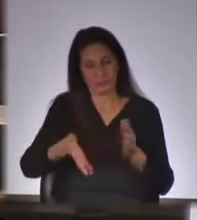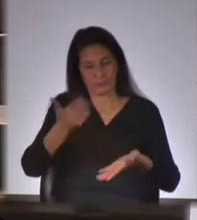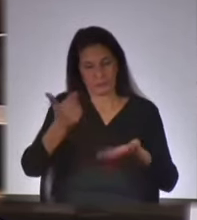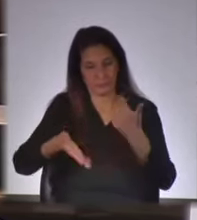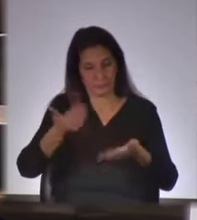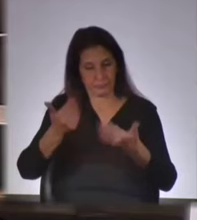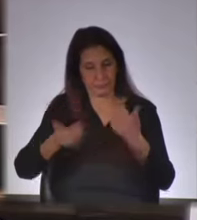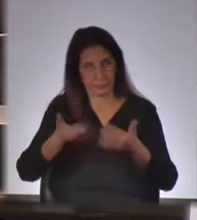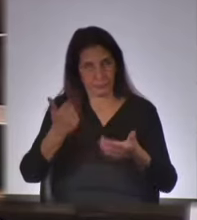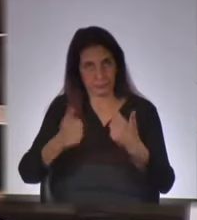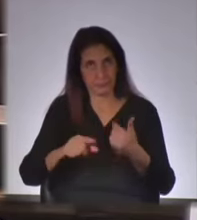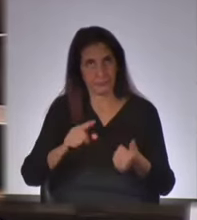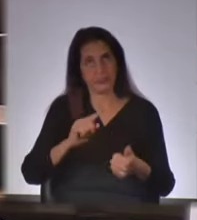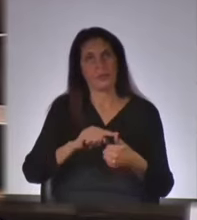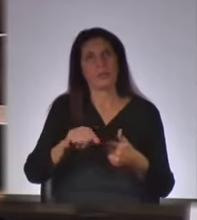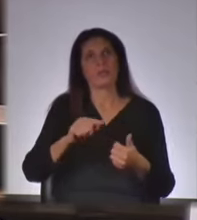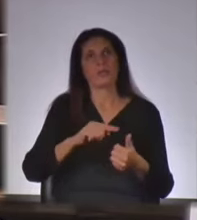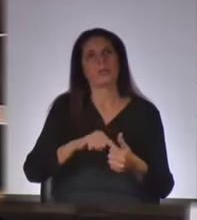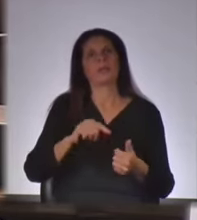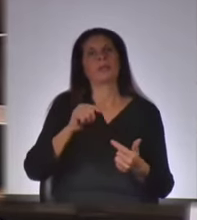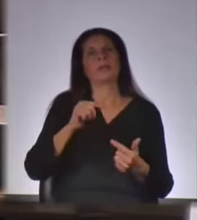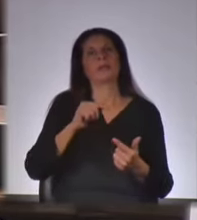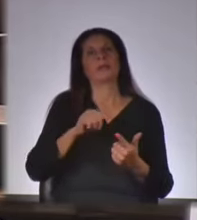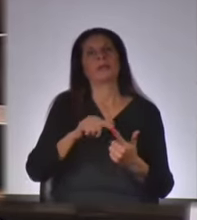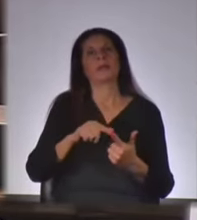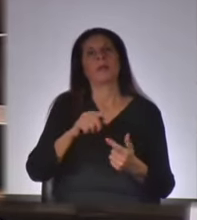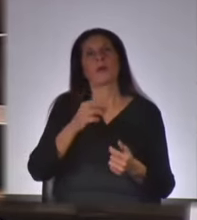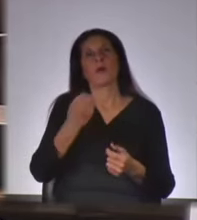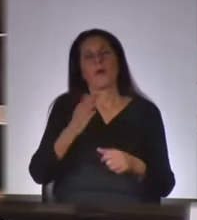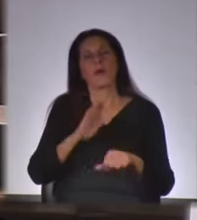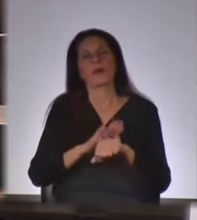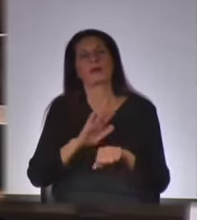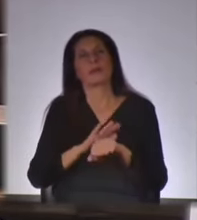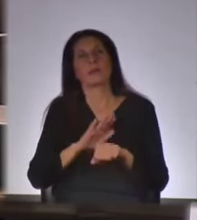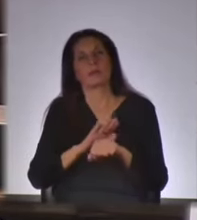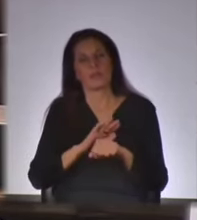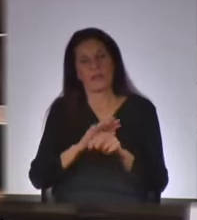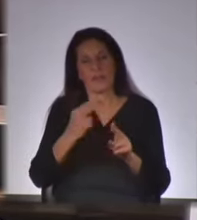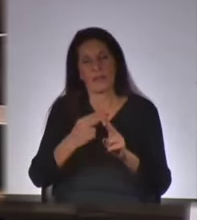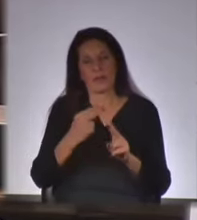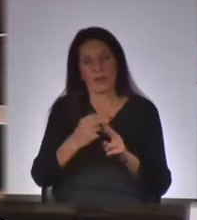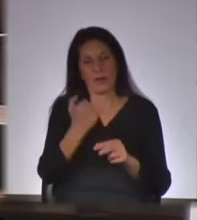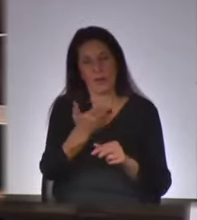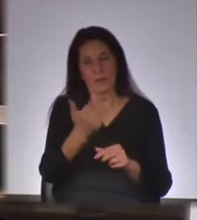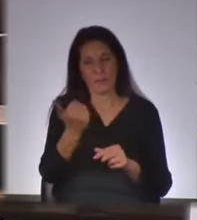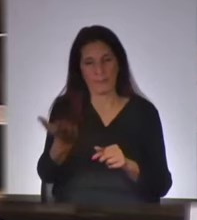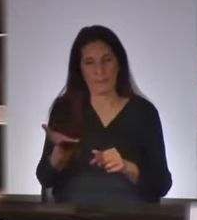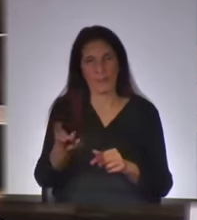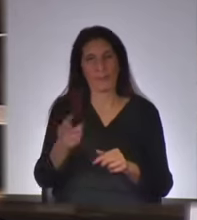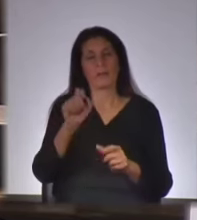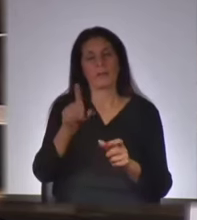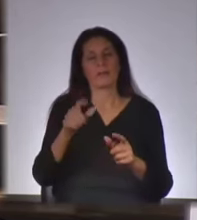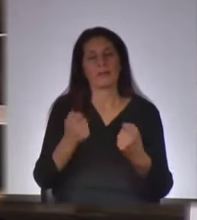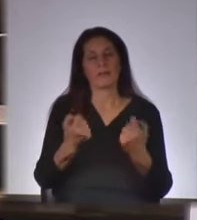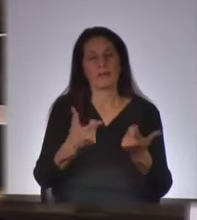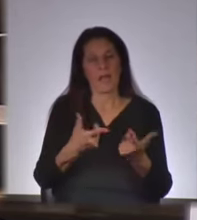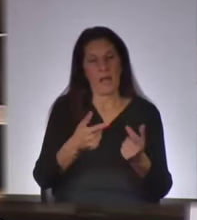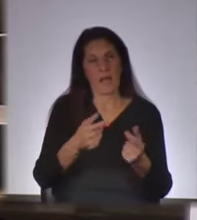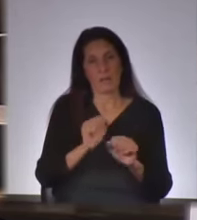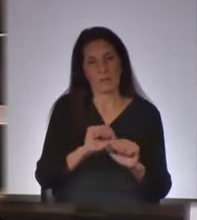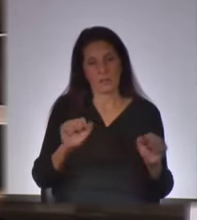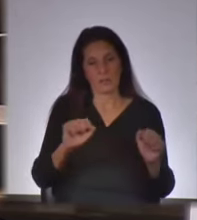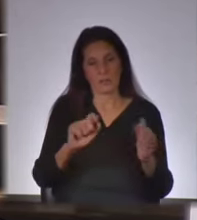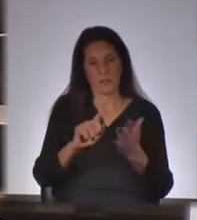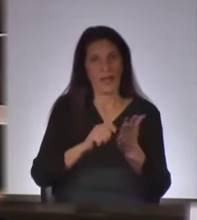la asignación de matilde rodríguez larreta con la re posibilidad que se asignaron las garantías en ese sentido